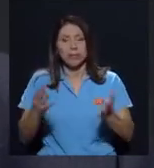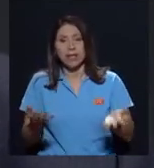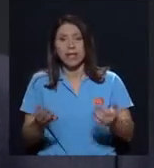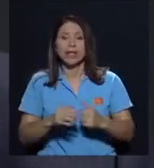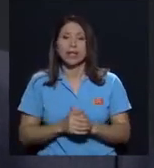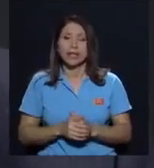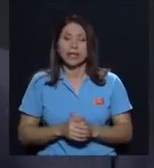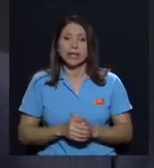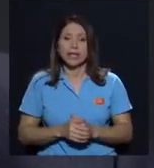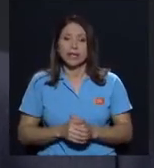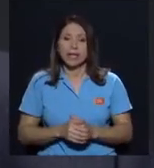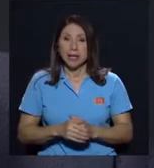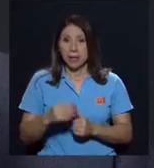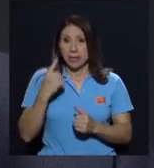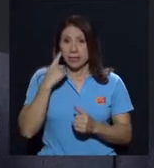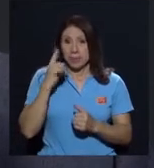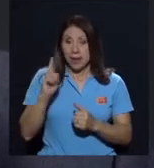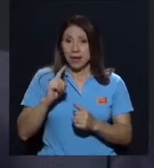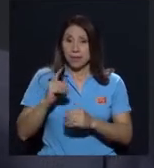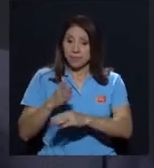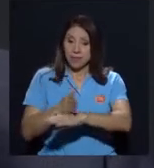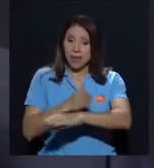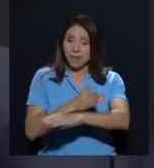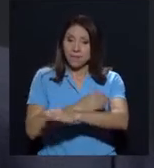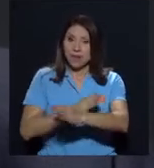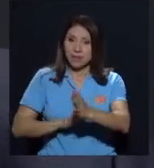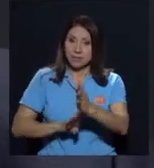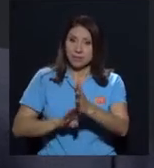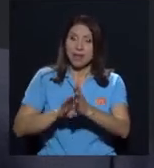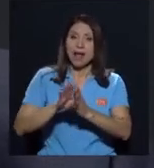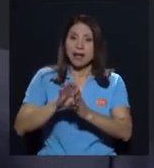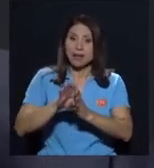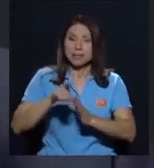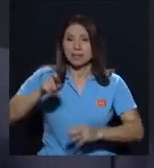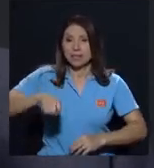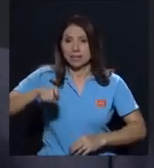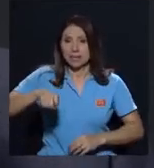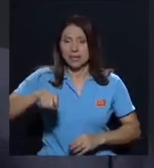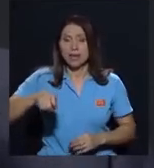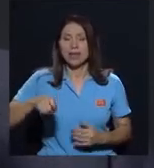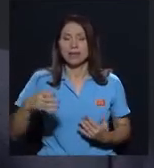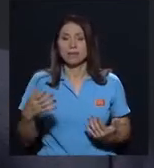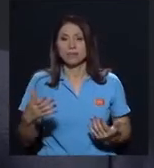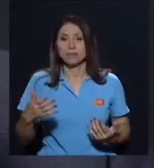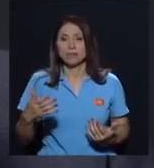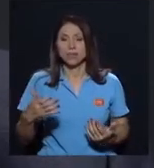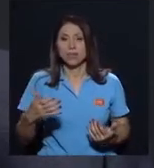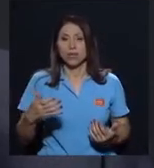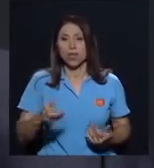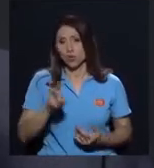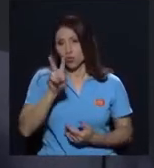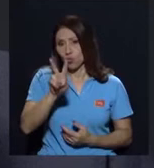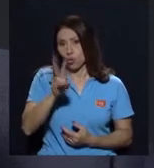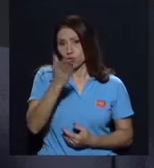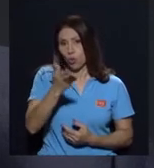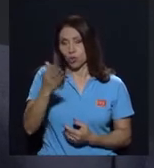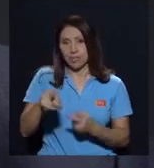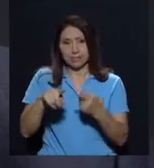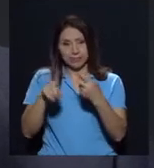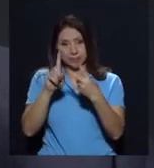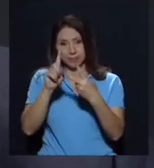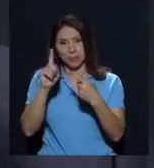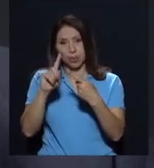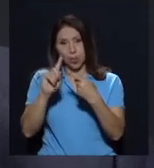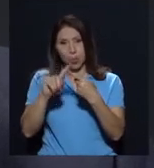para avanzar media mi la impresión de que se requieren dos cosas una